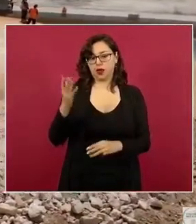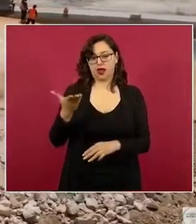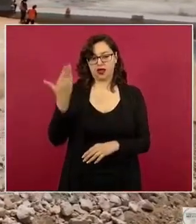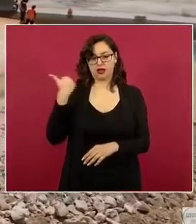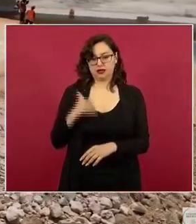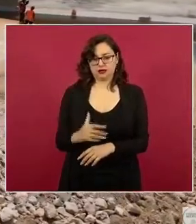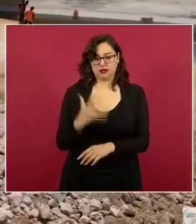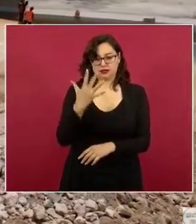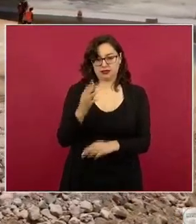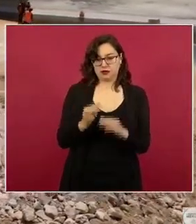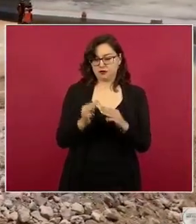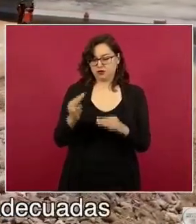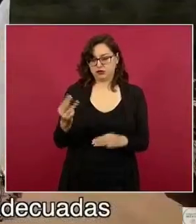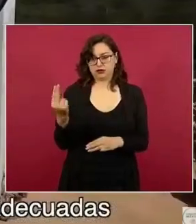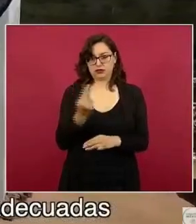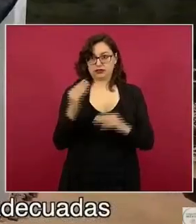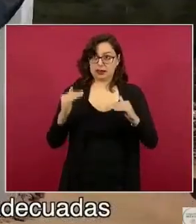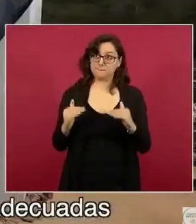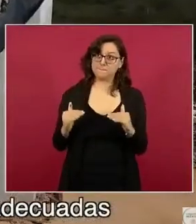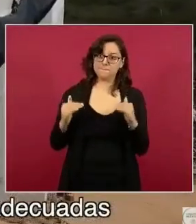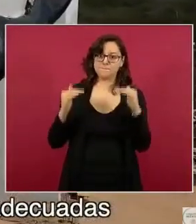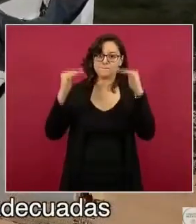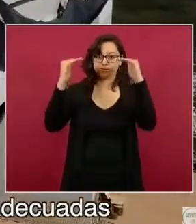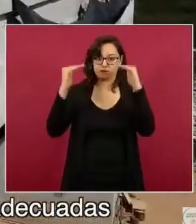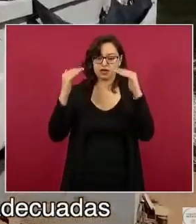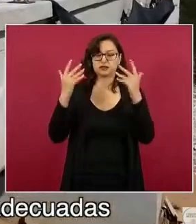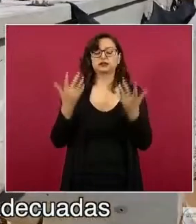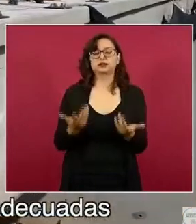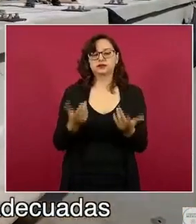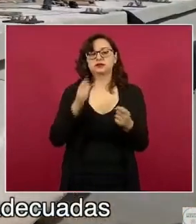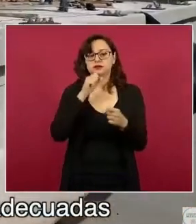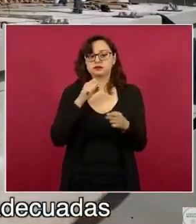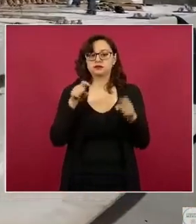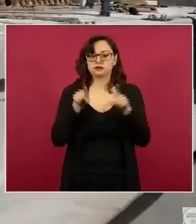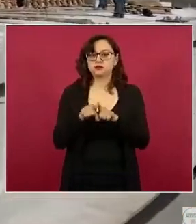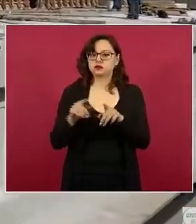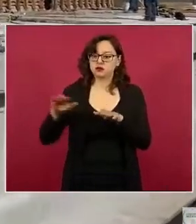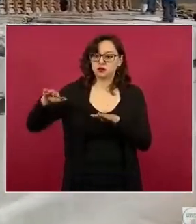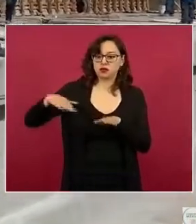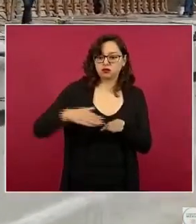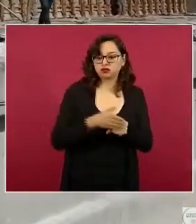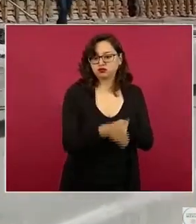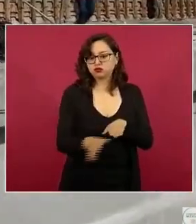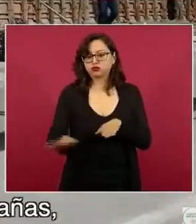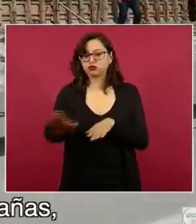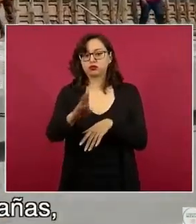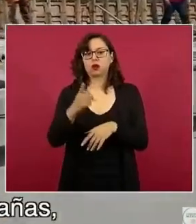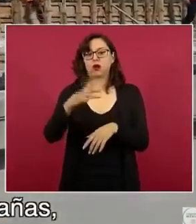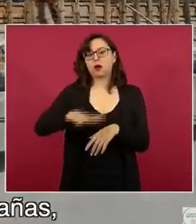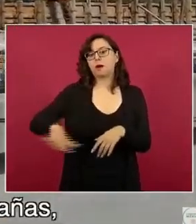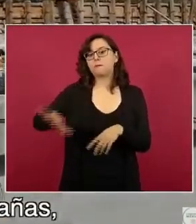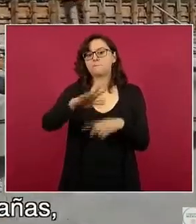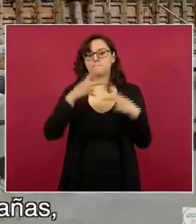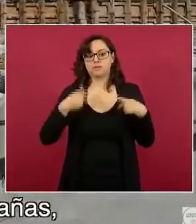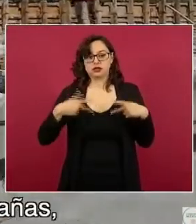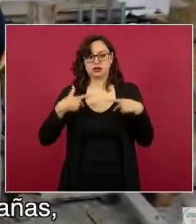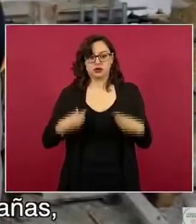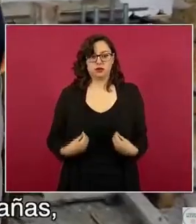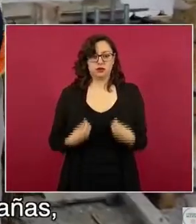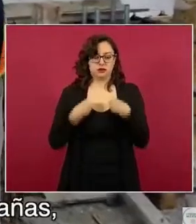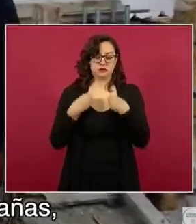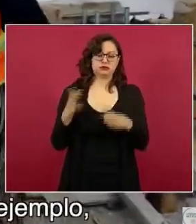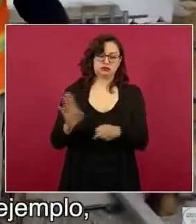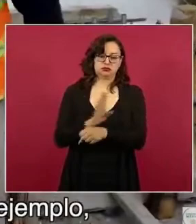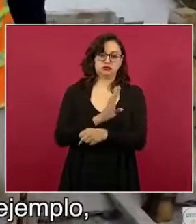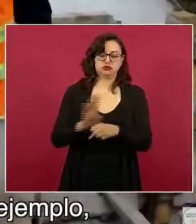5.50 metros. Estos pasos se diseñaron con pendientes adecuadas para beneficiar aún más a los habitantes de comunidades